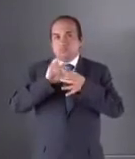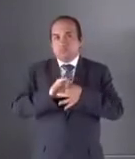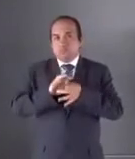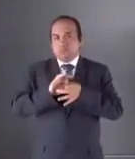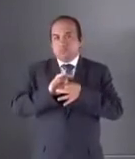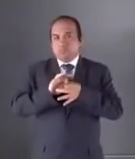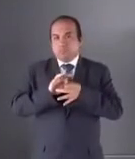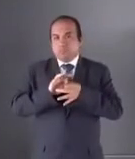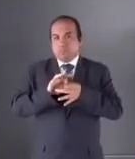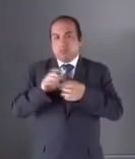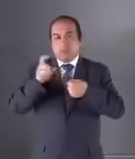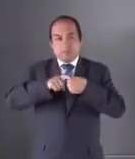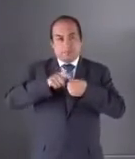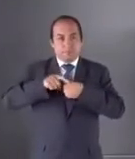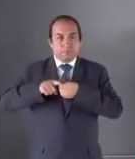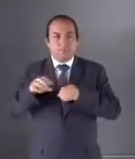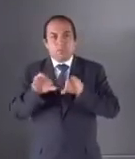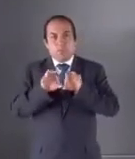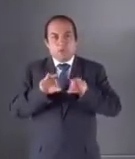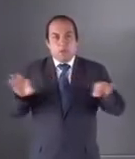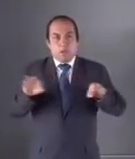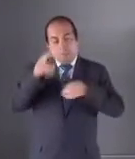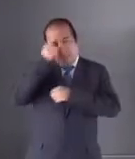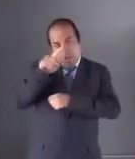cable para